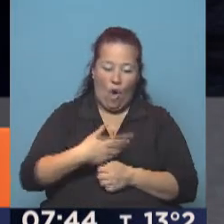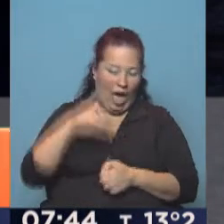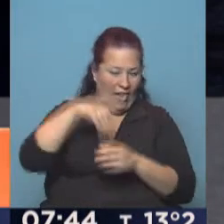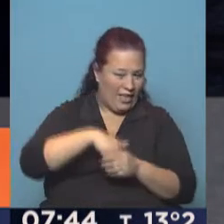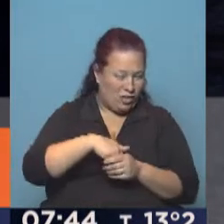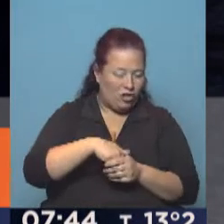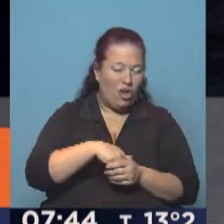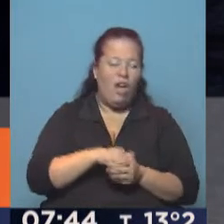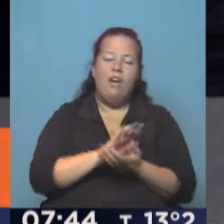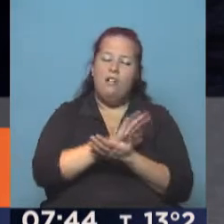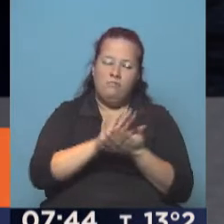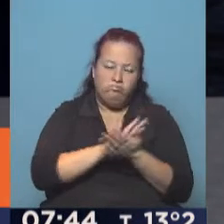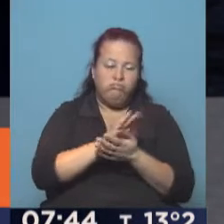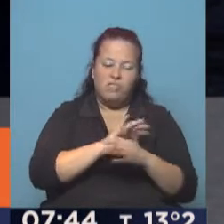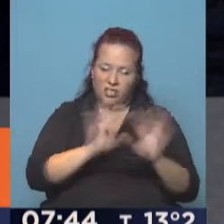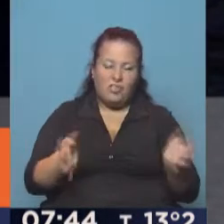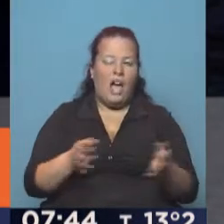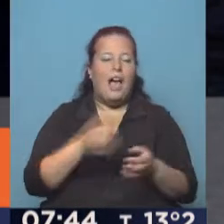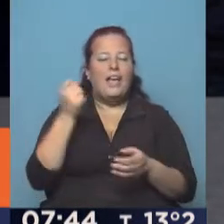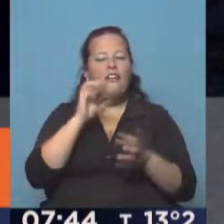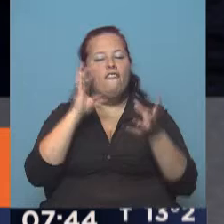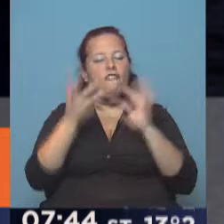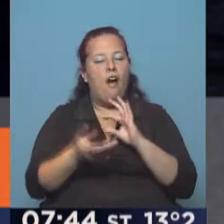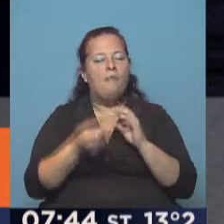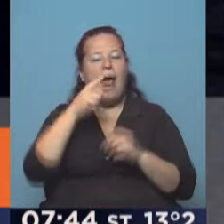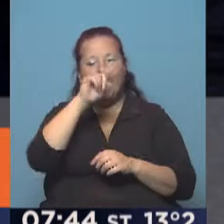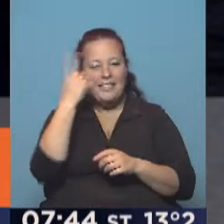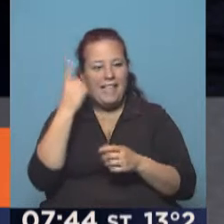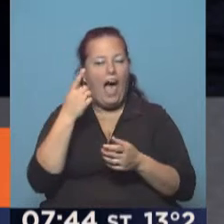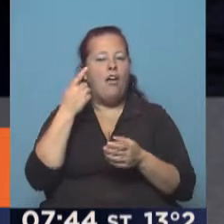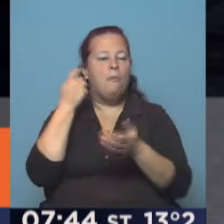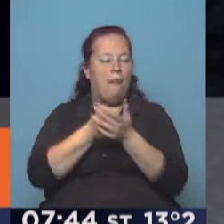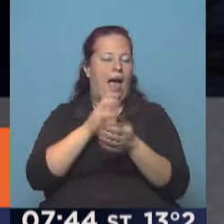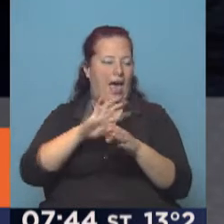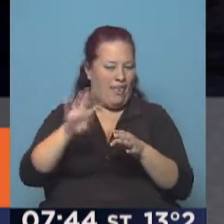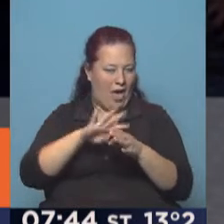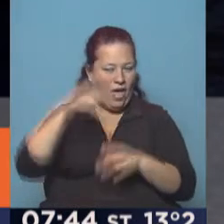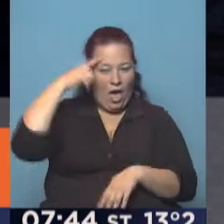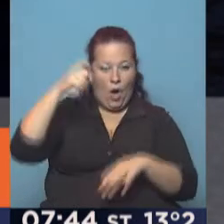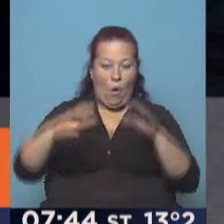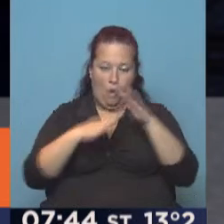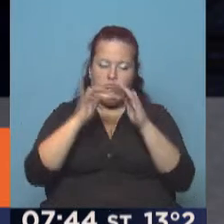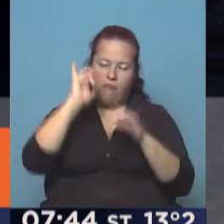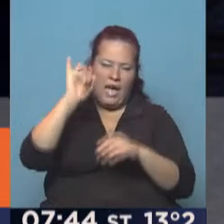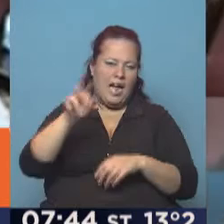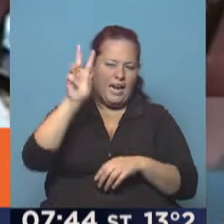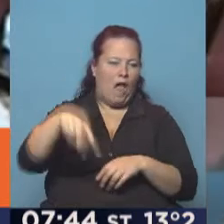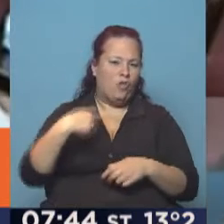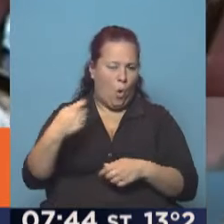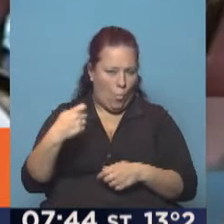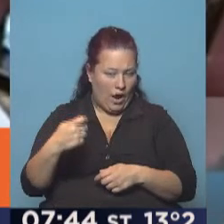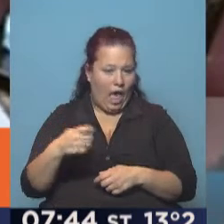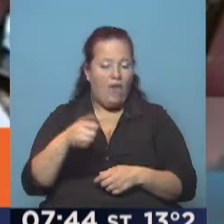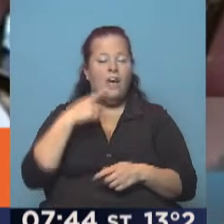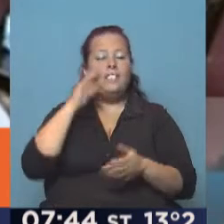Congreso es buscar un mecanismo para que el Estado salde esta deuda, ¿no? La Corte Suprema le había dado la razón a los jubilados. Los que